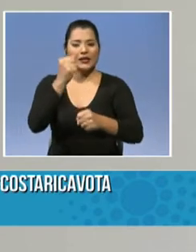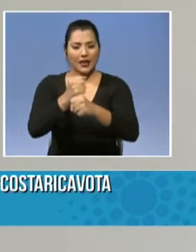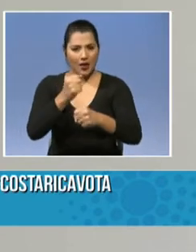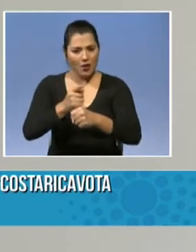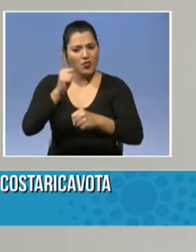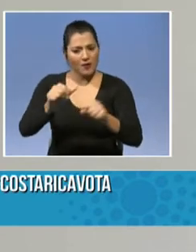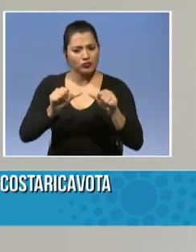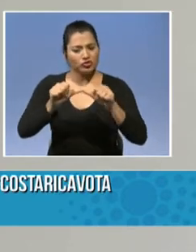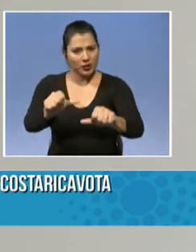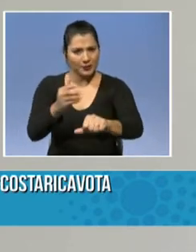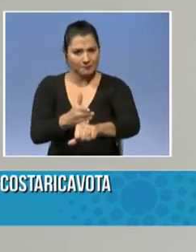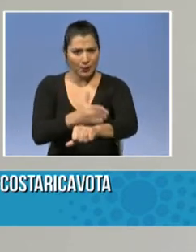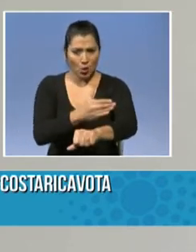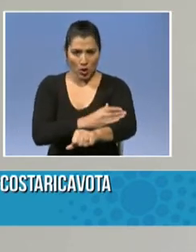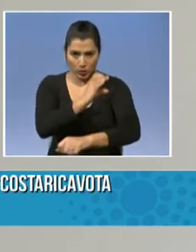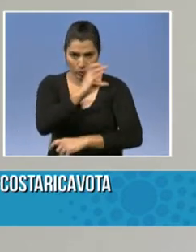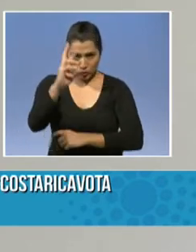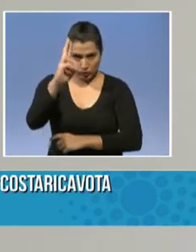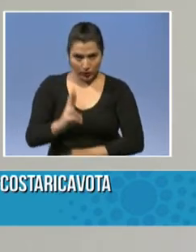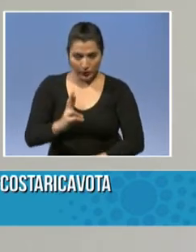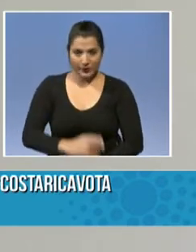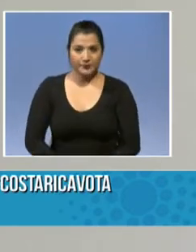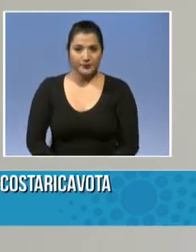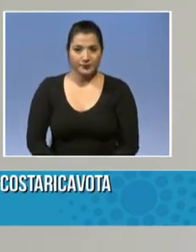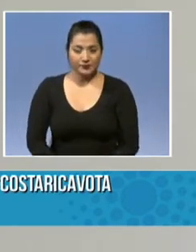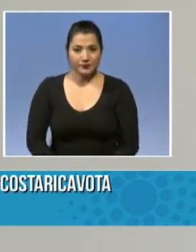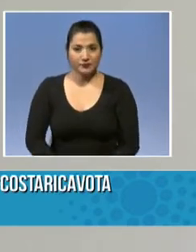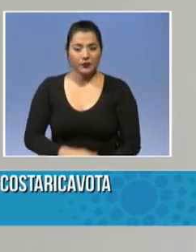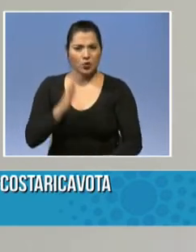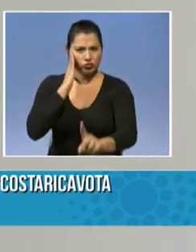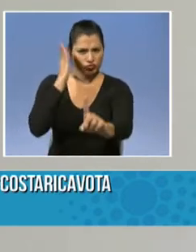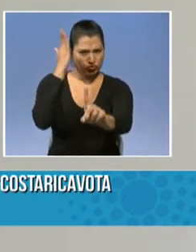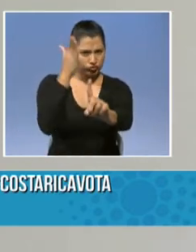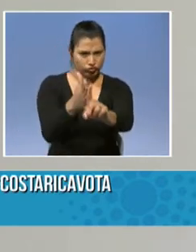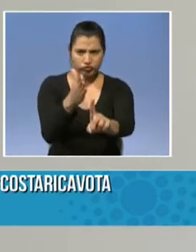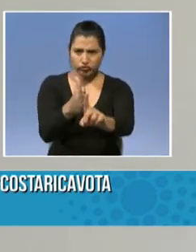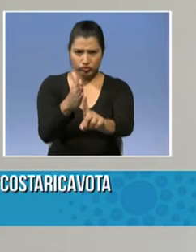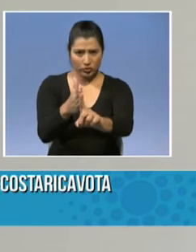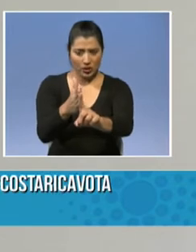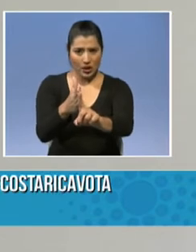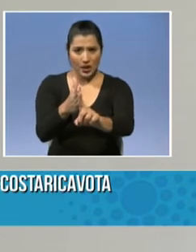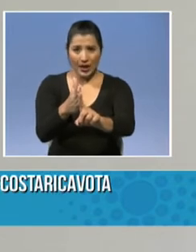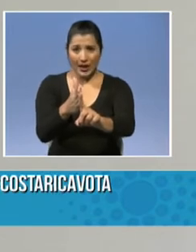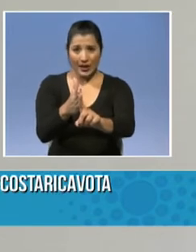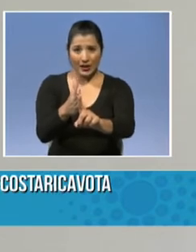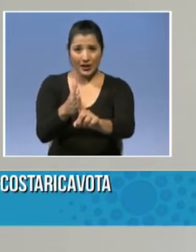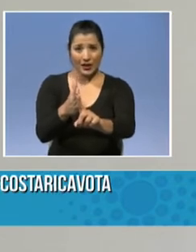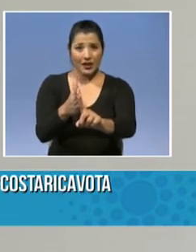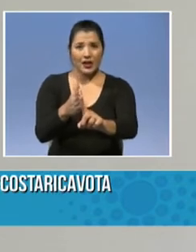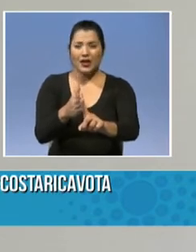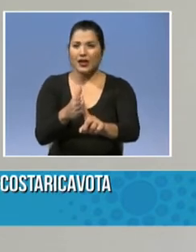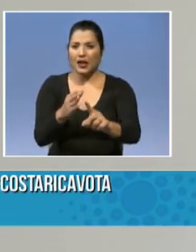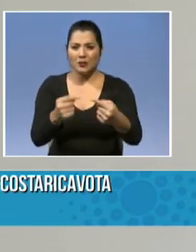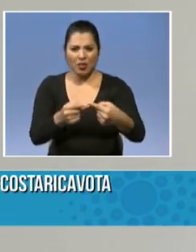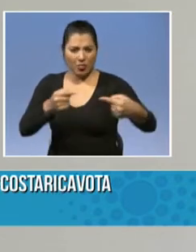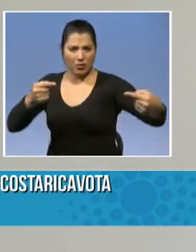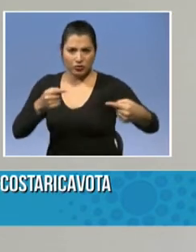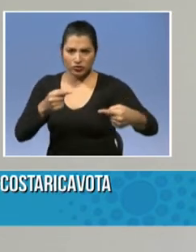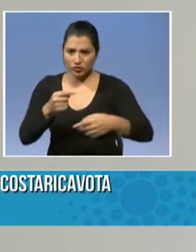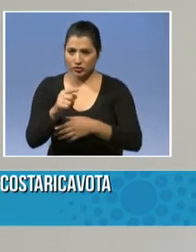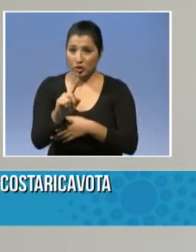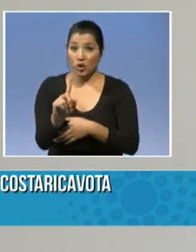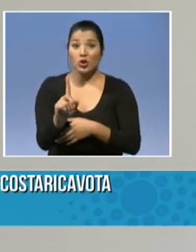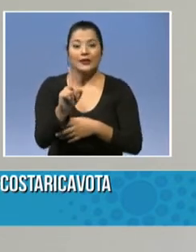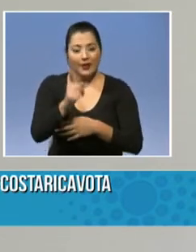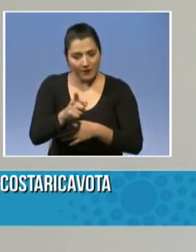país adelante. Una leal oposición democrática no riñe con esa noble disposición en